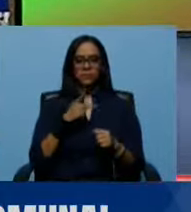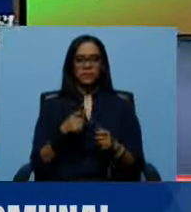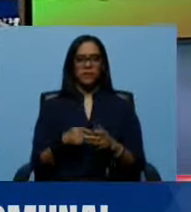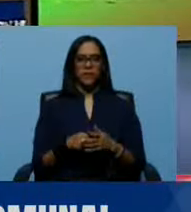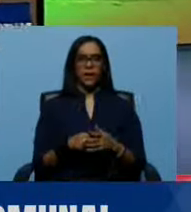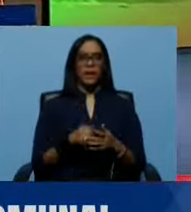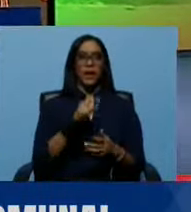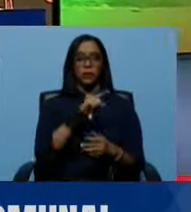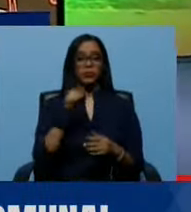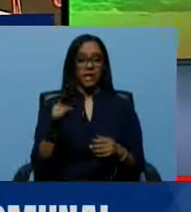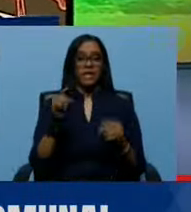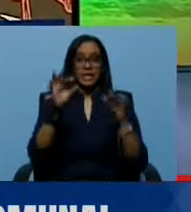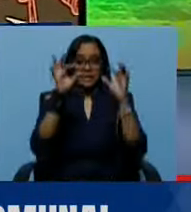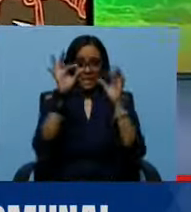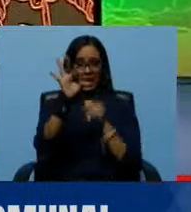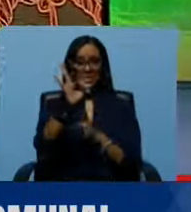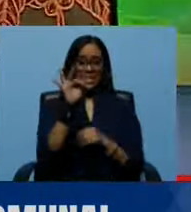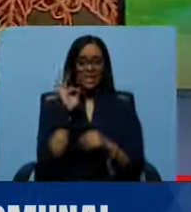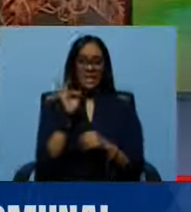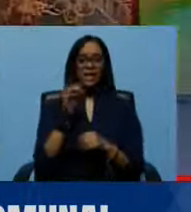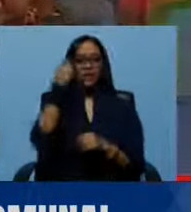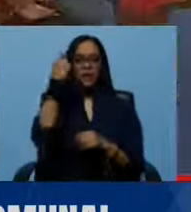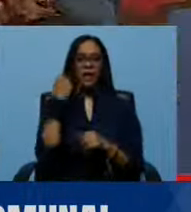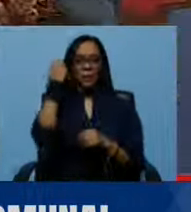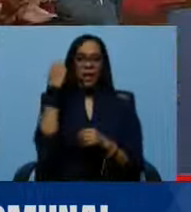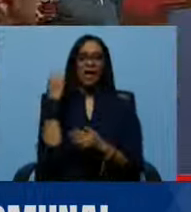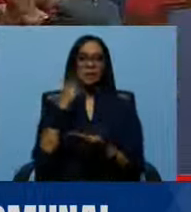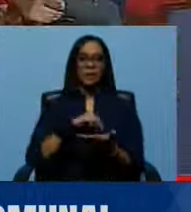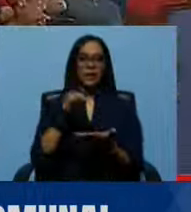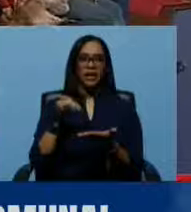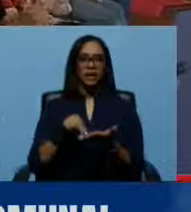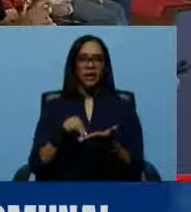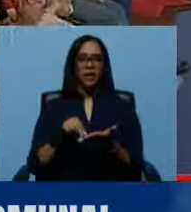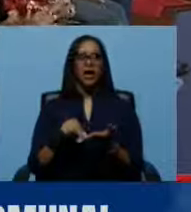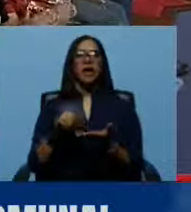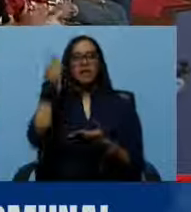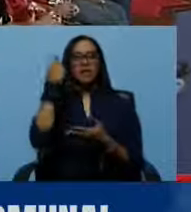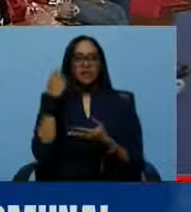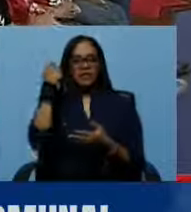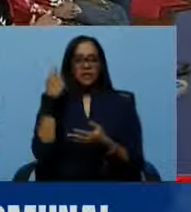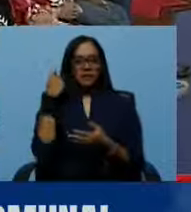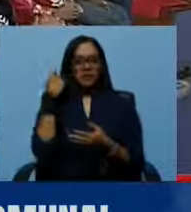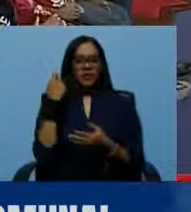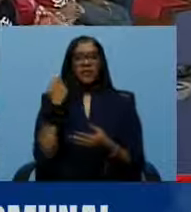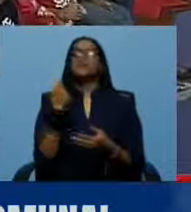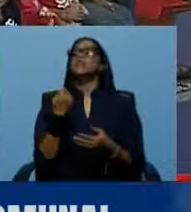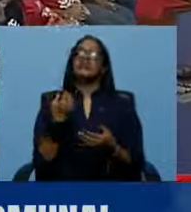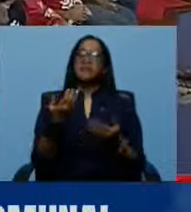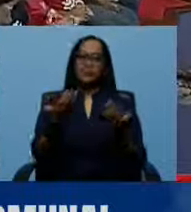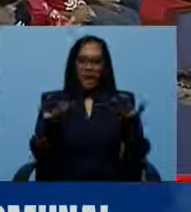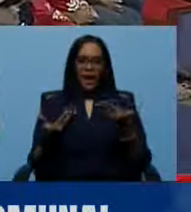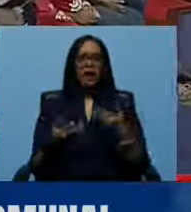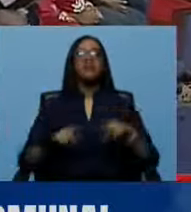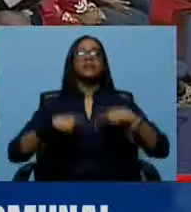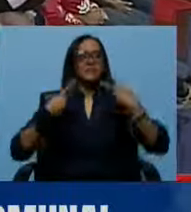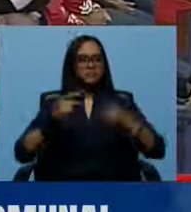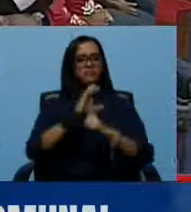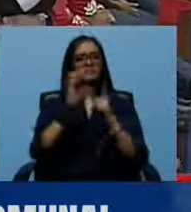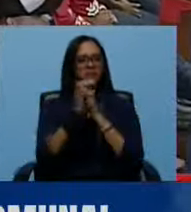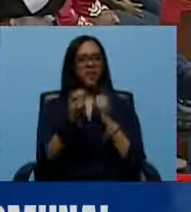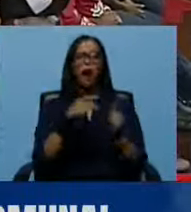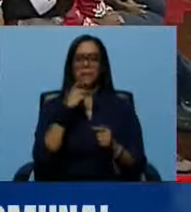para cuando ustedes elijan diputados y diputadas a la Asamblea Nacional, esos diputados y diputadas traigan una nueva cultura